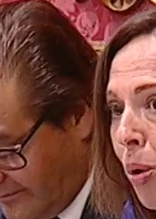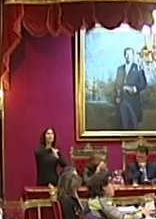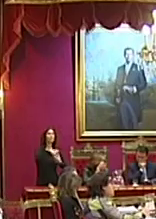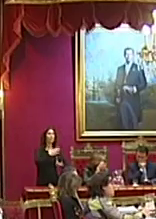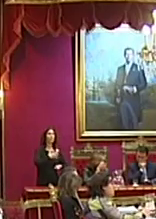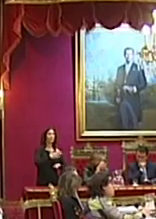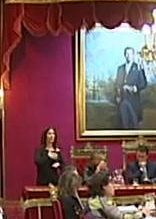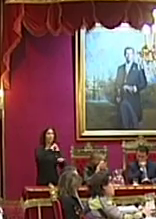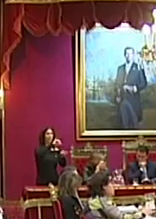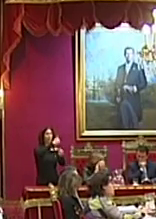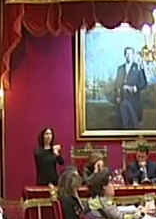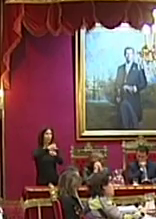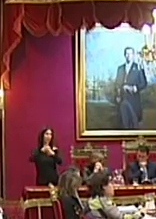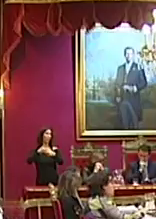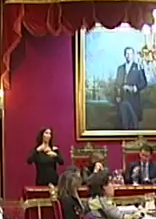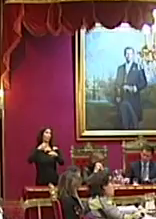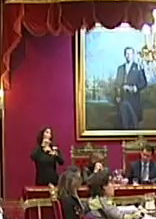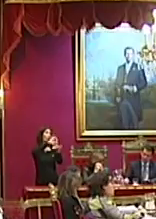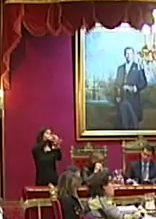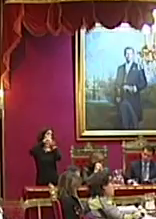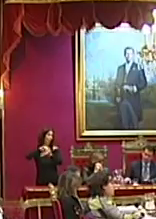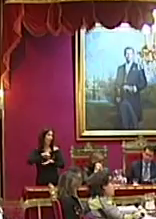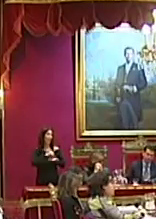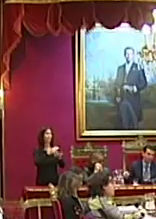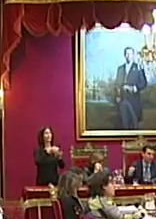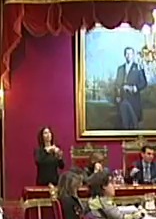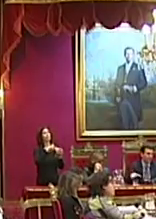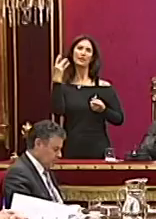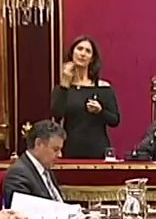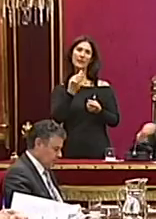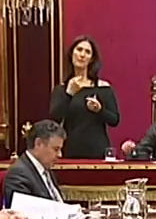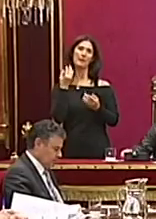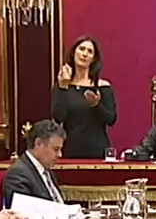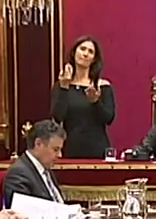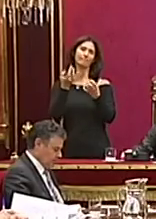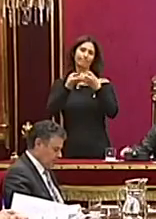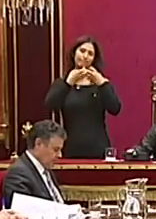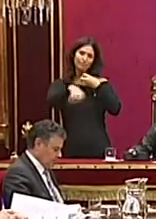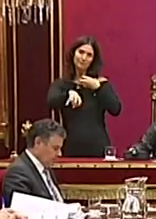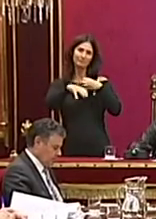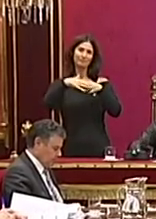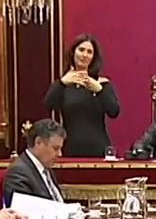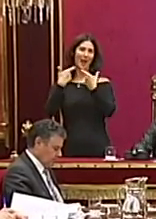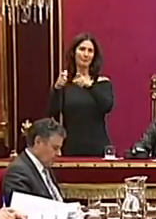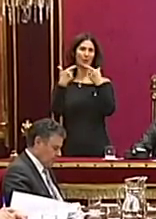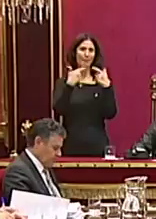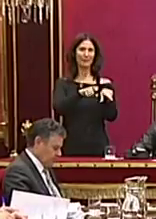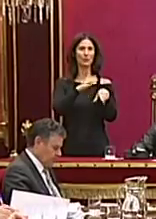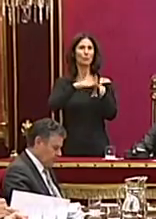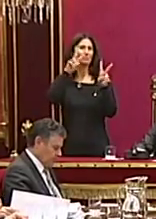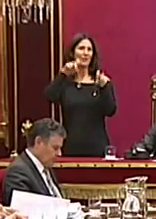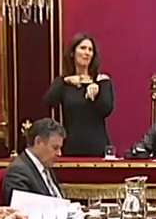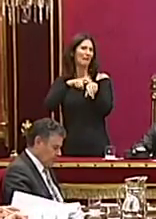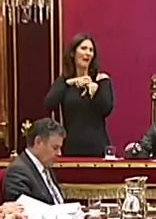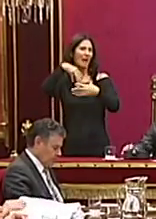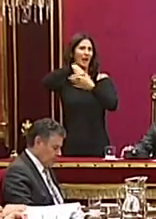Rivas, le venía bien la fecha, aunque no ha especificado el motivo. Tras una discusión que ha llevado varios minutos, se ha terminado votando y por 22